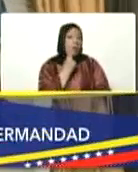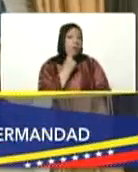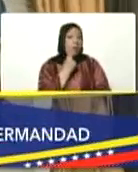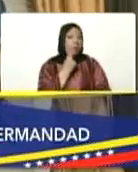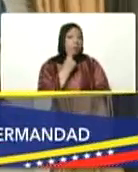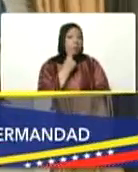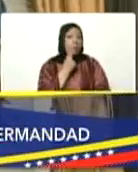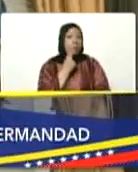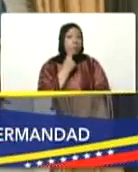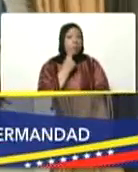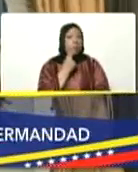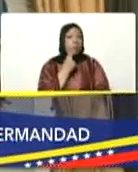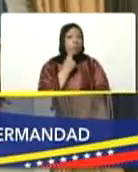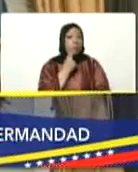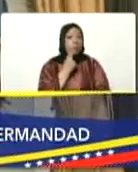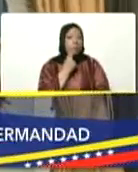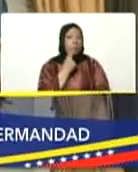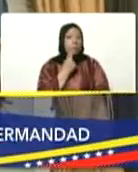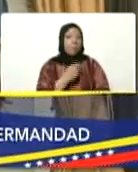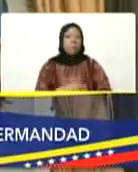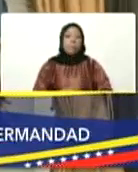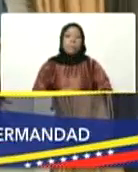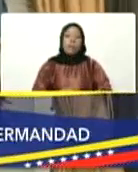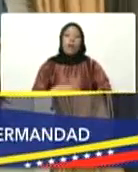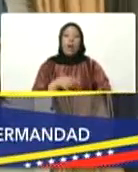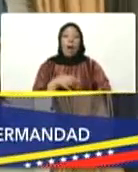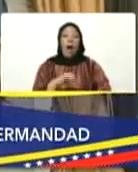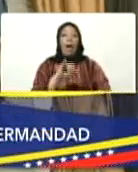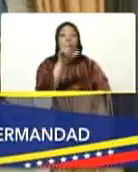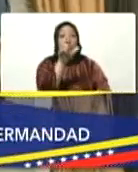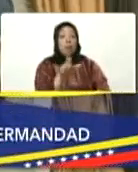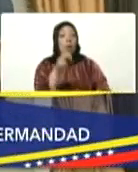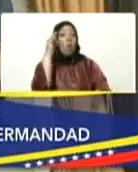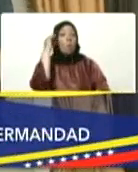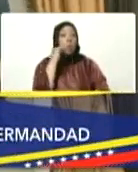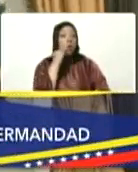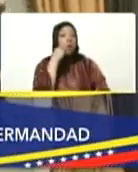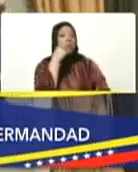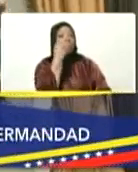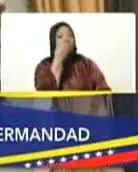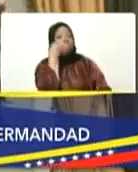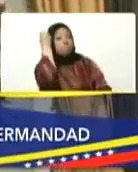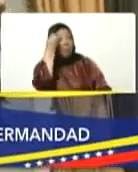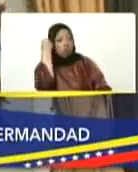Muchachos, en Bolívar. Porque fue Bolívar el que diseñó el gran plan